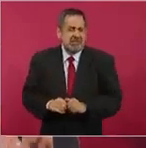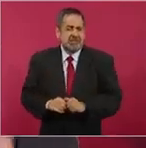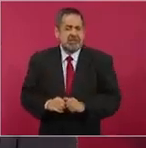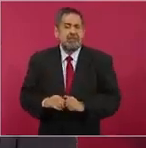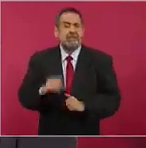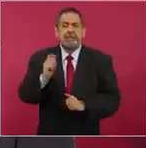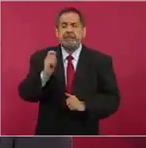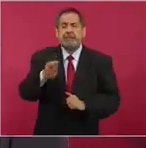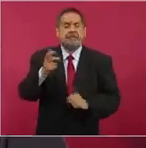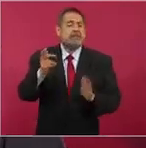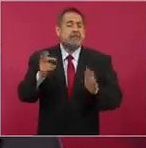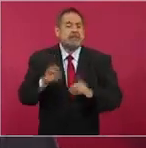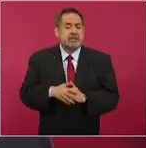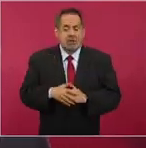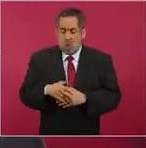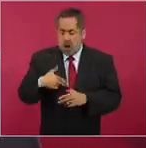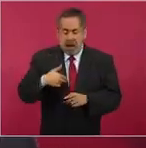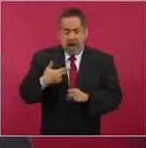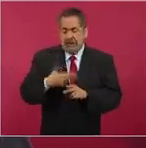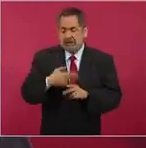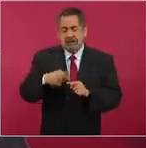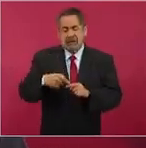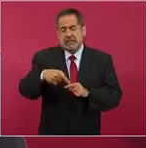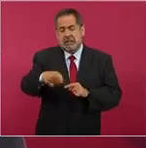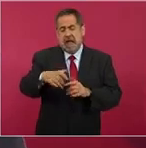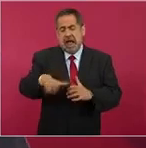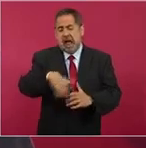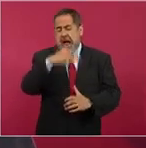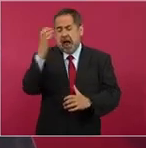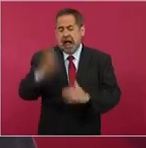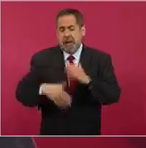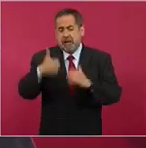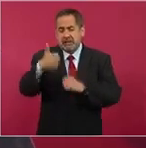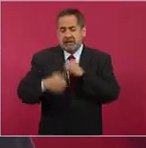hasta que termine mi mandato, si así lo deciden.